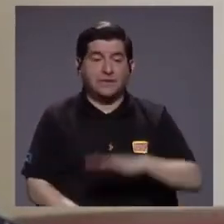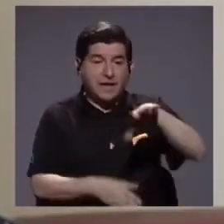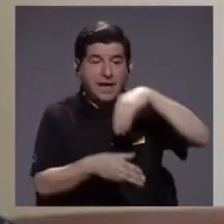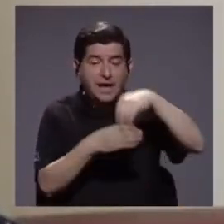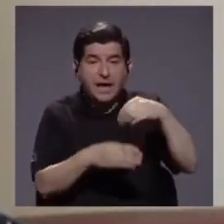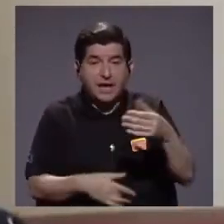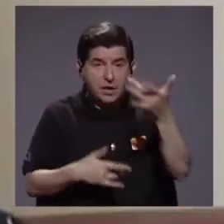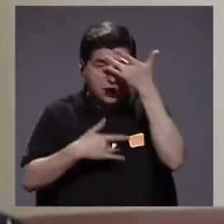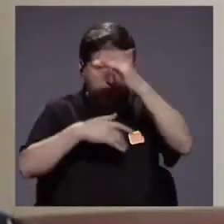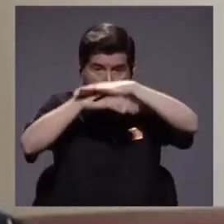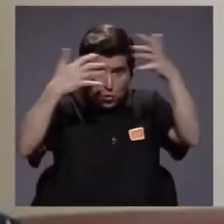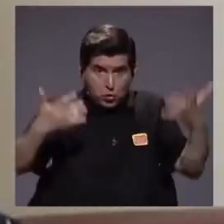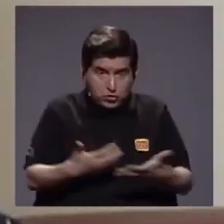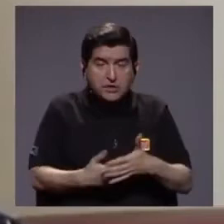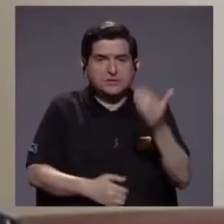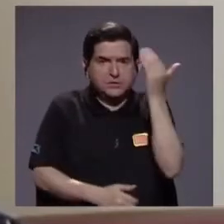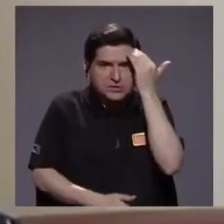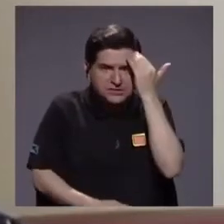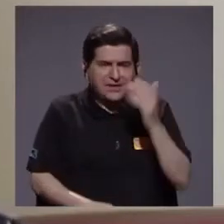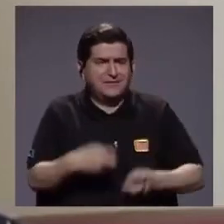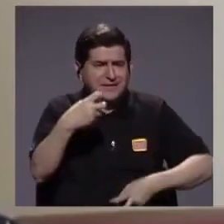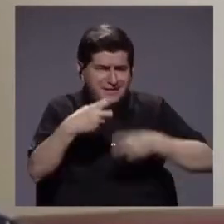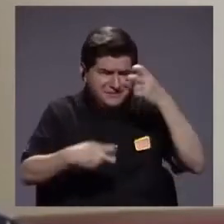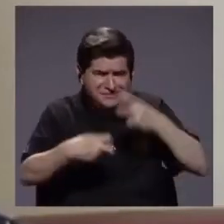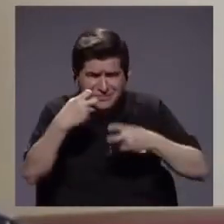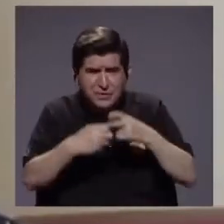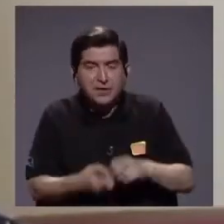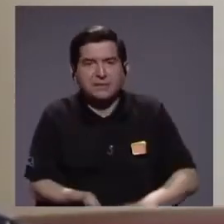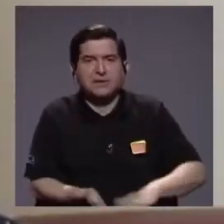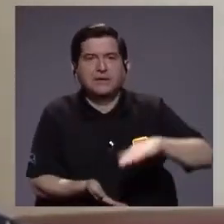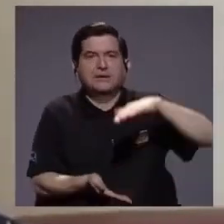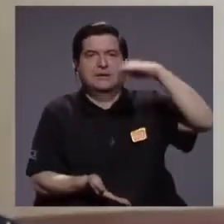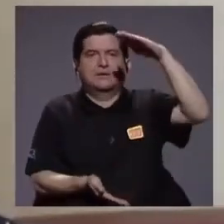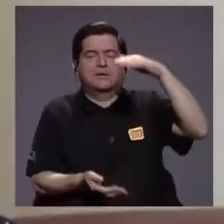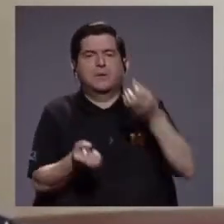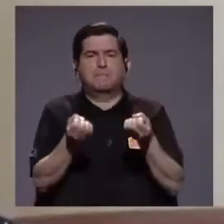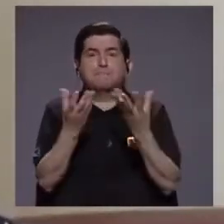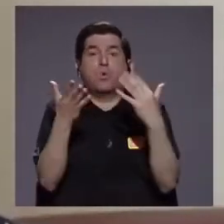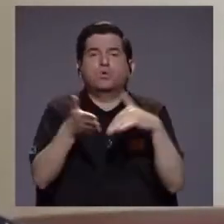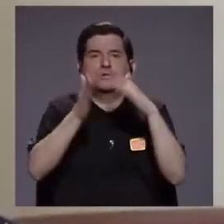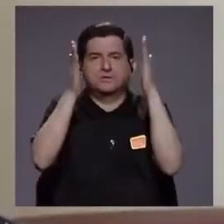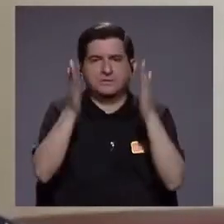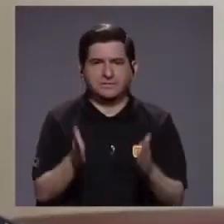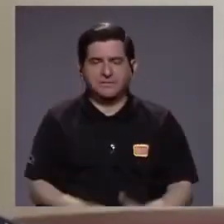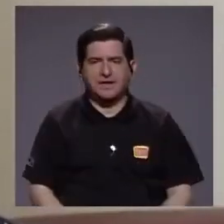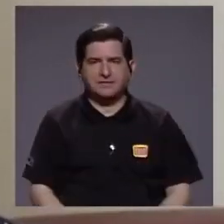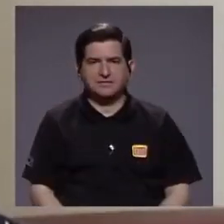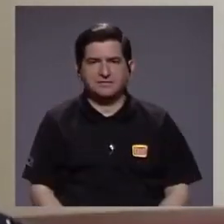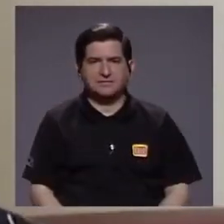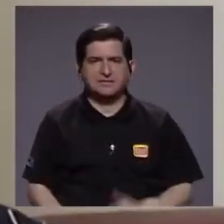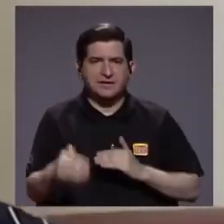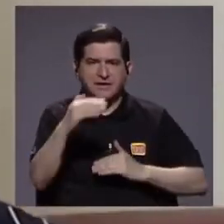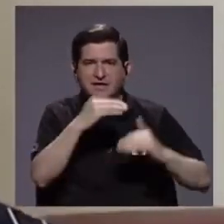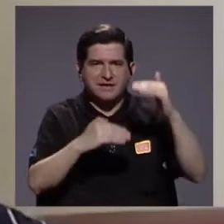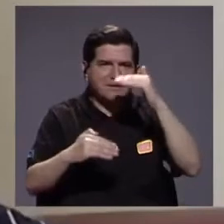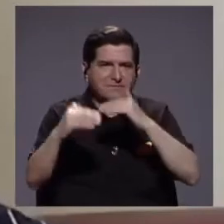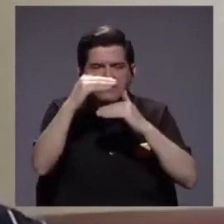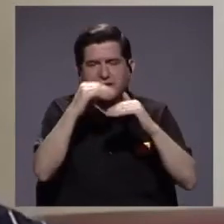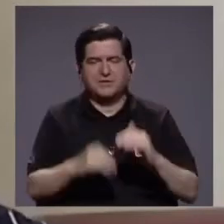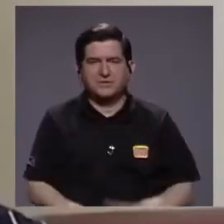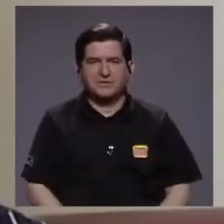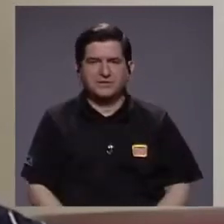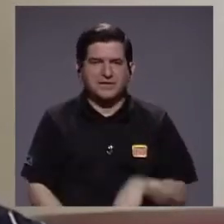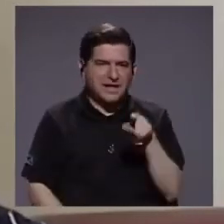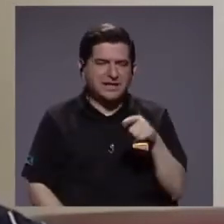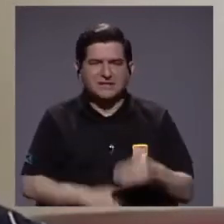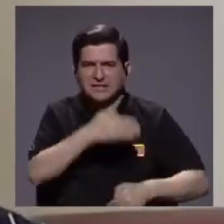de la pandemia, es conocido que las dificultades se han acrecentado para muchos estudiantes y que la facultad y en la facultad